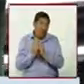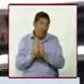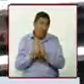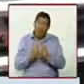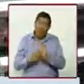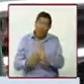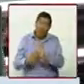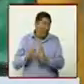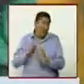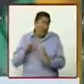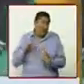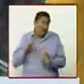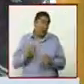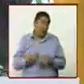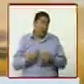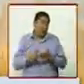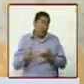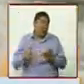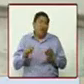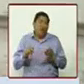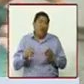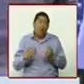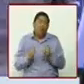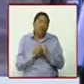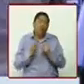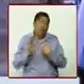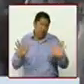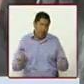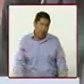algunas cosas. No estaba en reforzamiento.